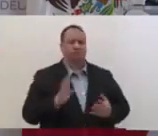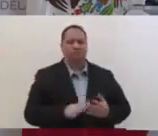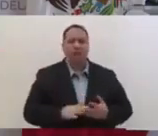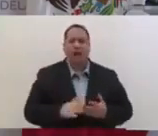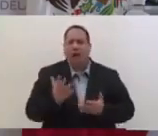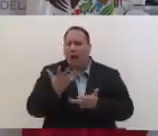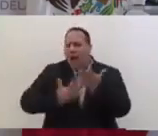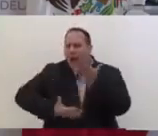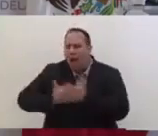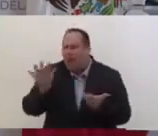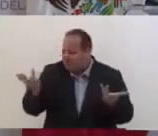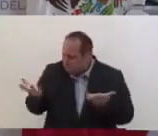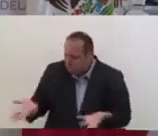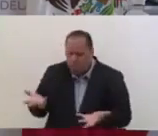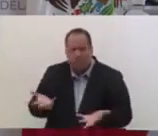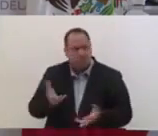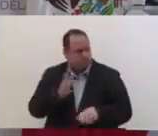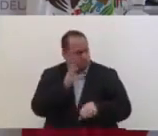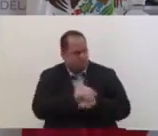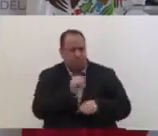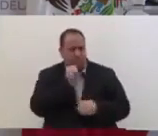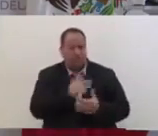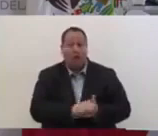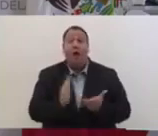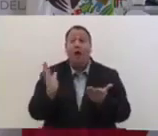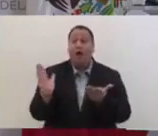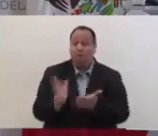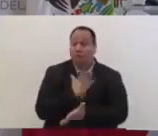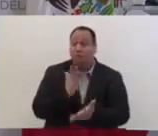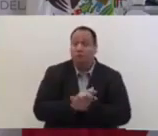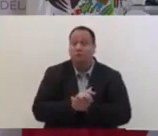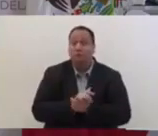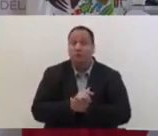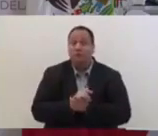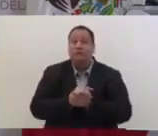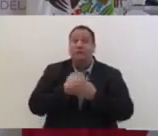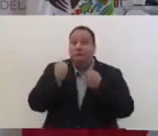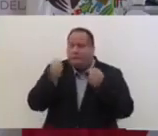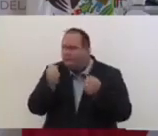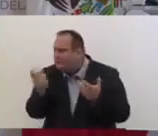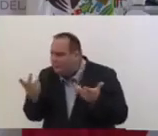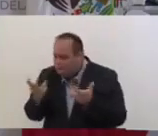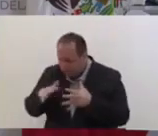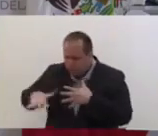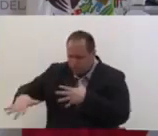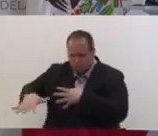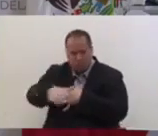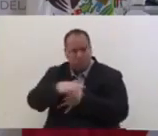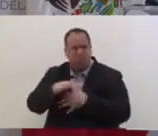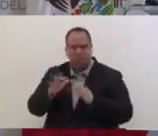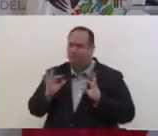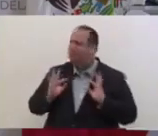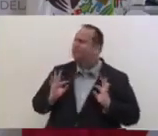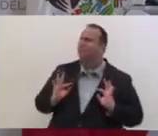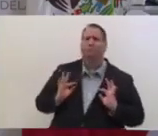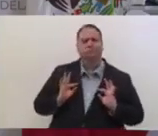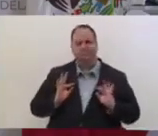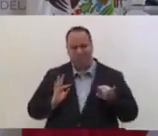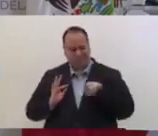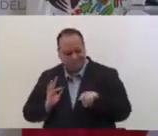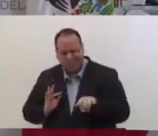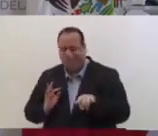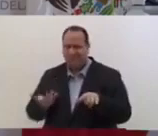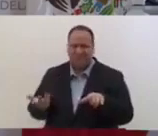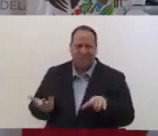desarrolle este tipo de actos y además abone a la percepción de inseguridad en zonas que lo que requieren es procuración, que